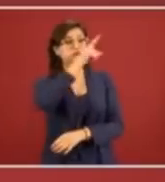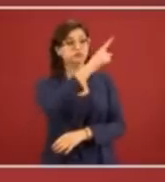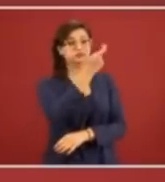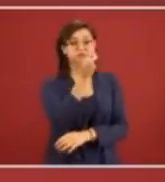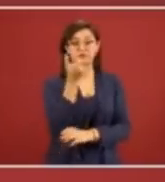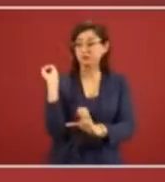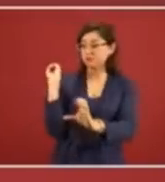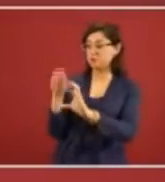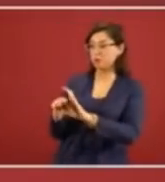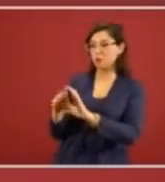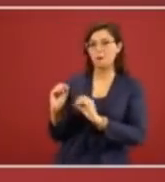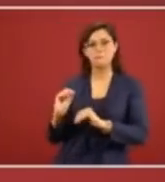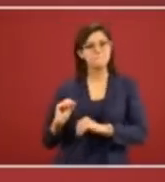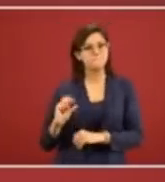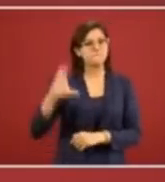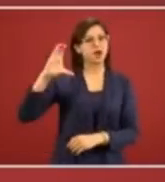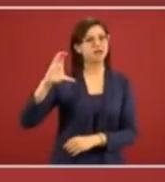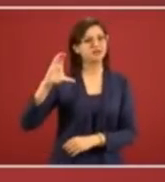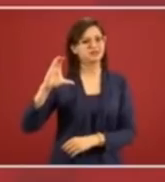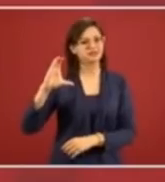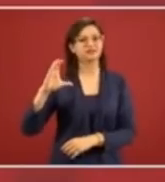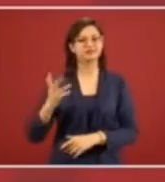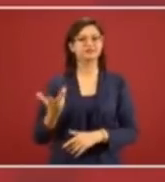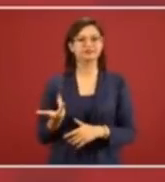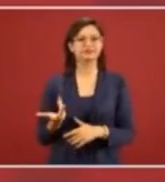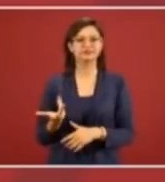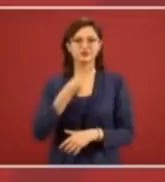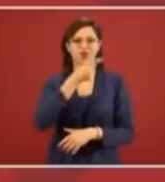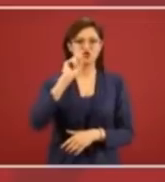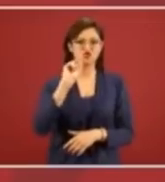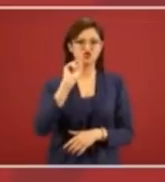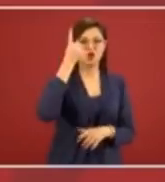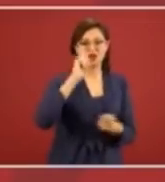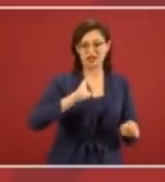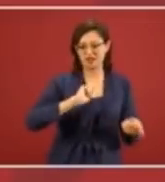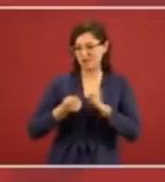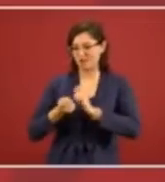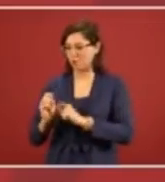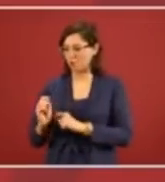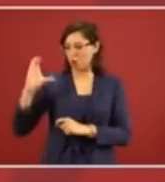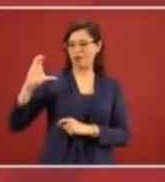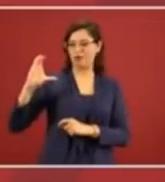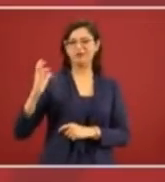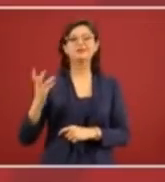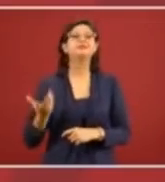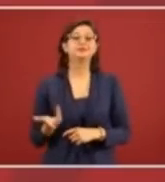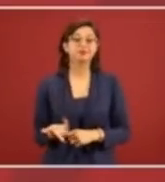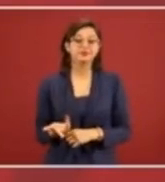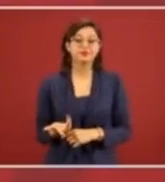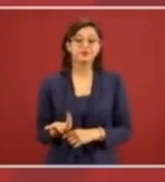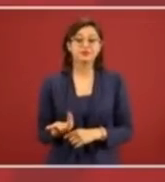les rinde más acá a sus familiares. Es decir,